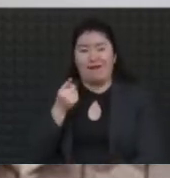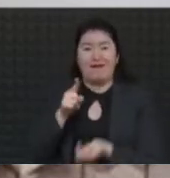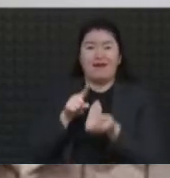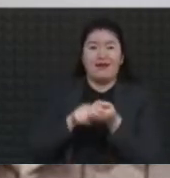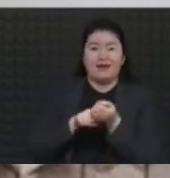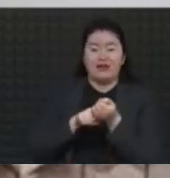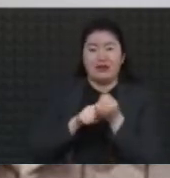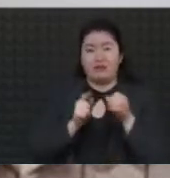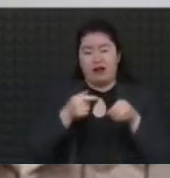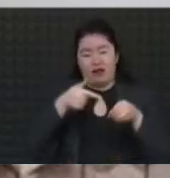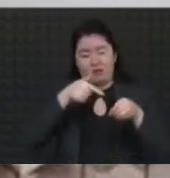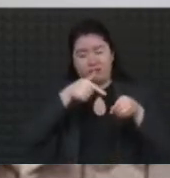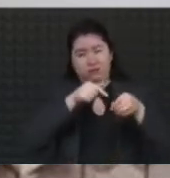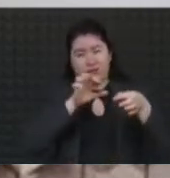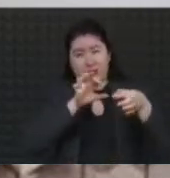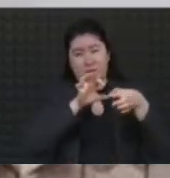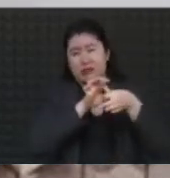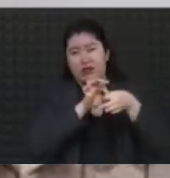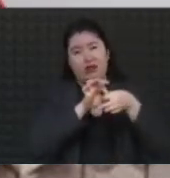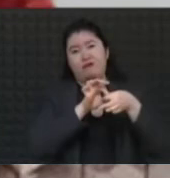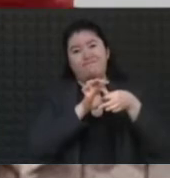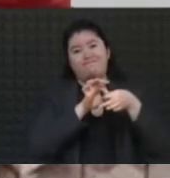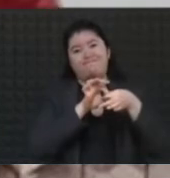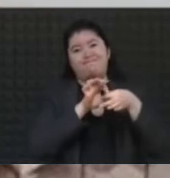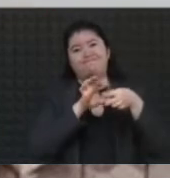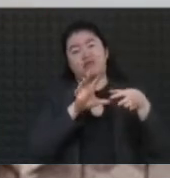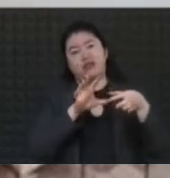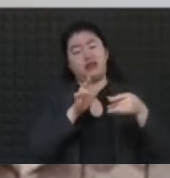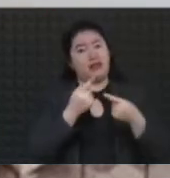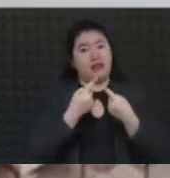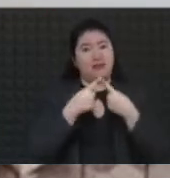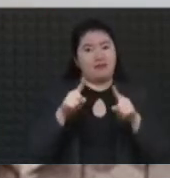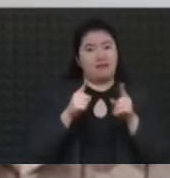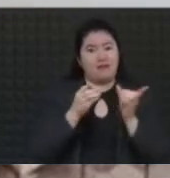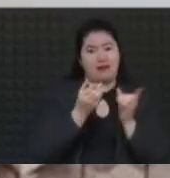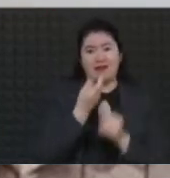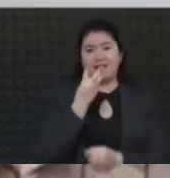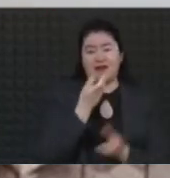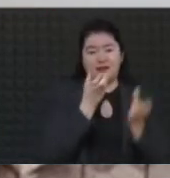y ya no va a ser así, sino van a ser 3 traves separadas.